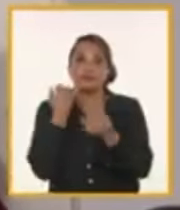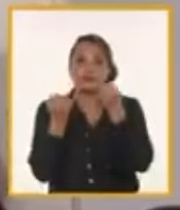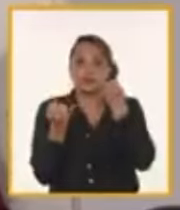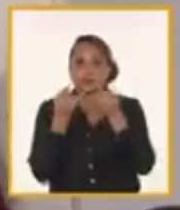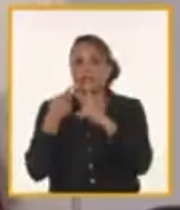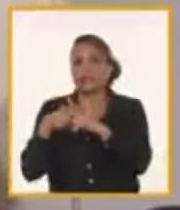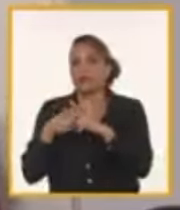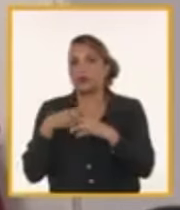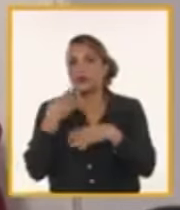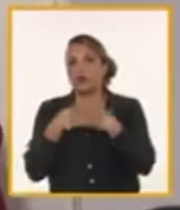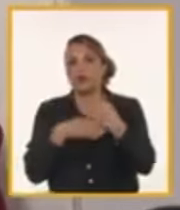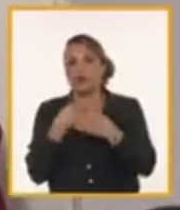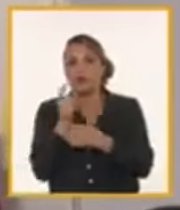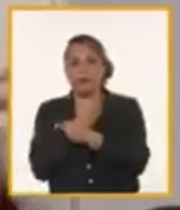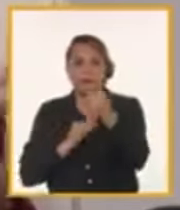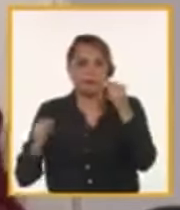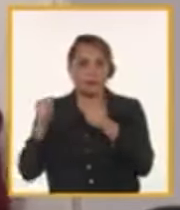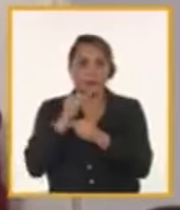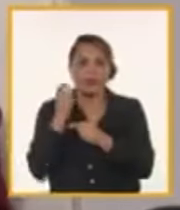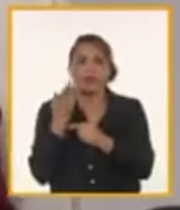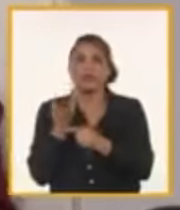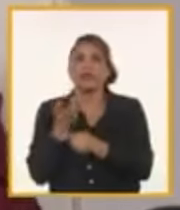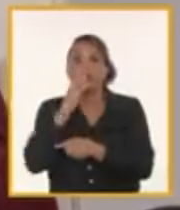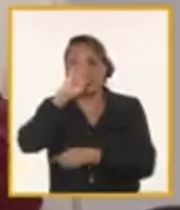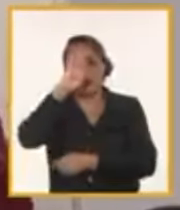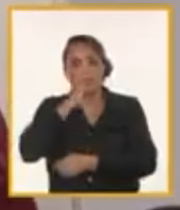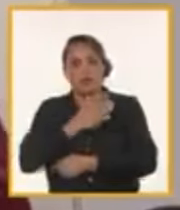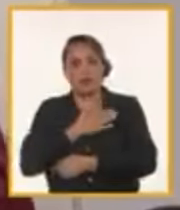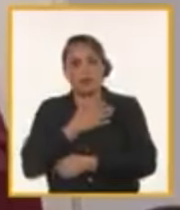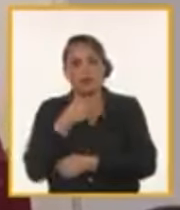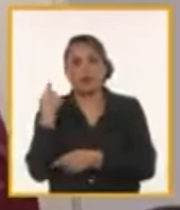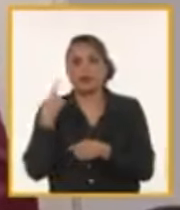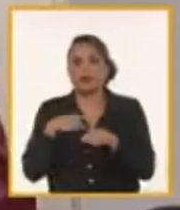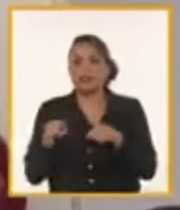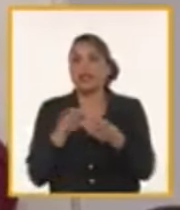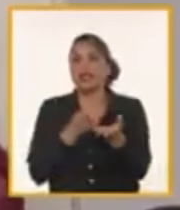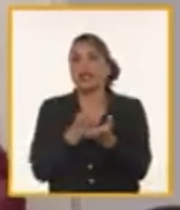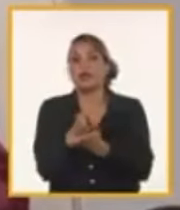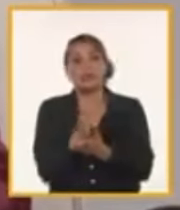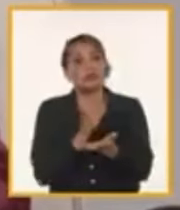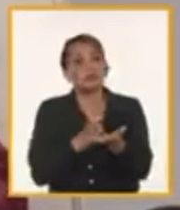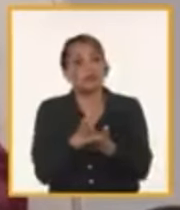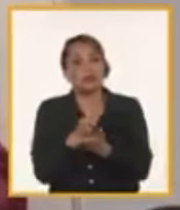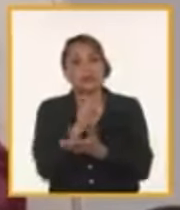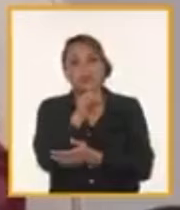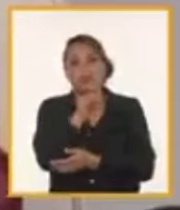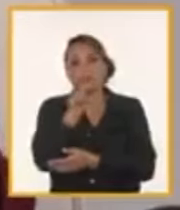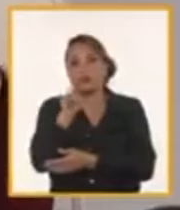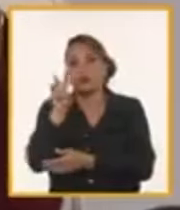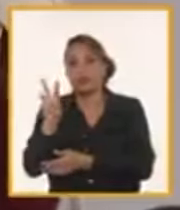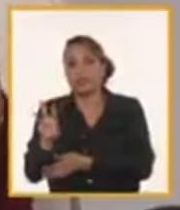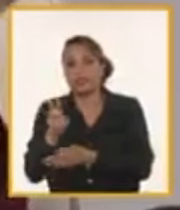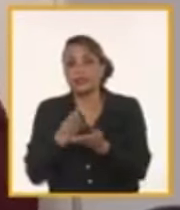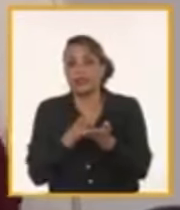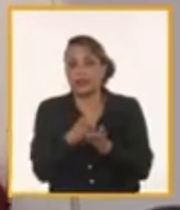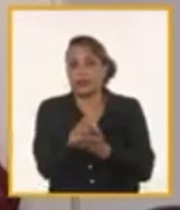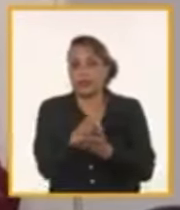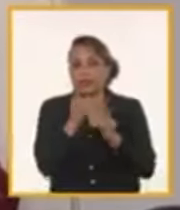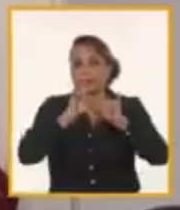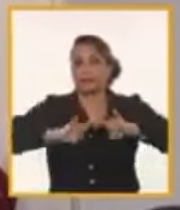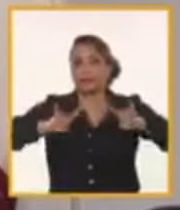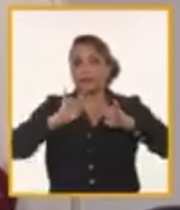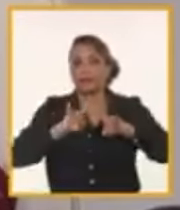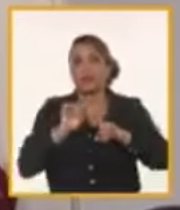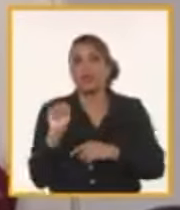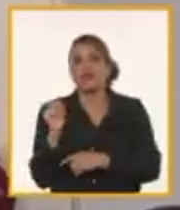resolviendo las principales problemáticas de la uc de la del país y en las carreras nos mantenemos con 113 carreras universitarias y crecemos en una